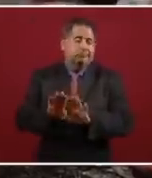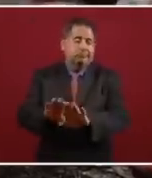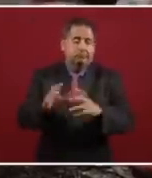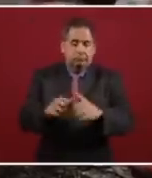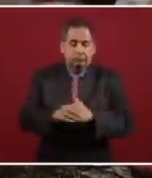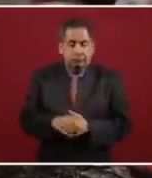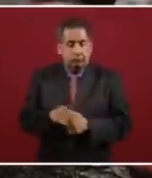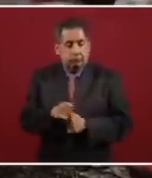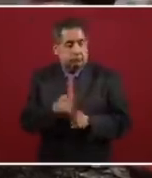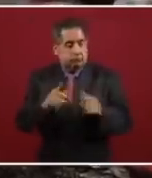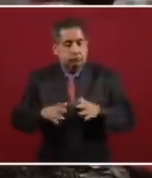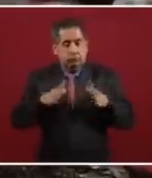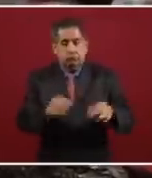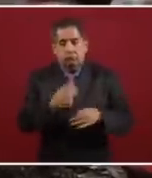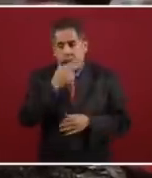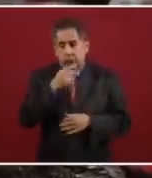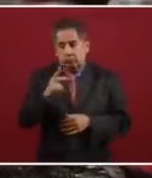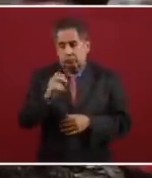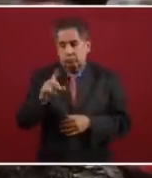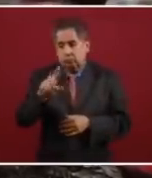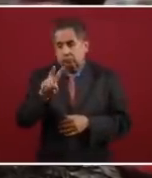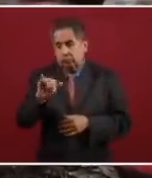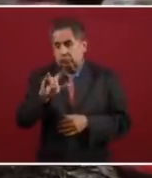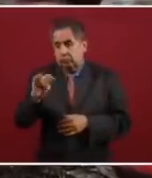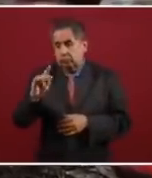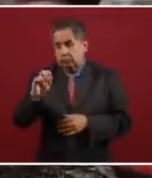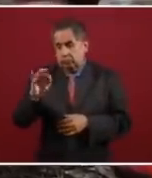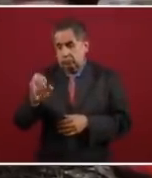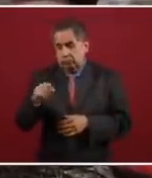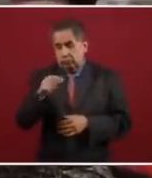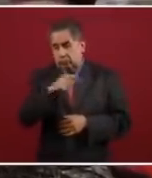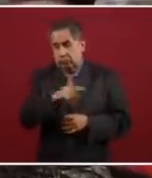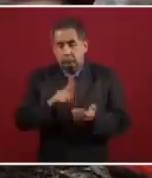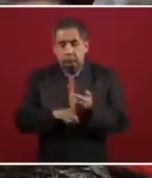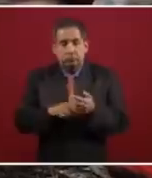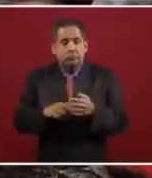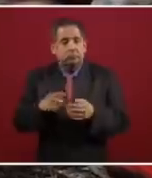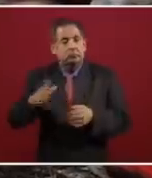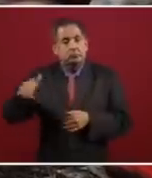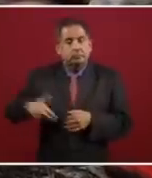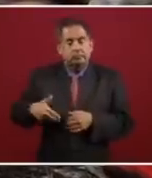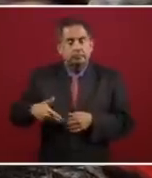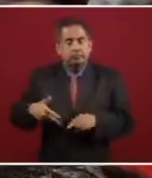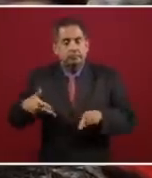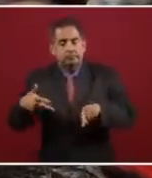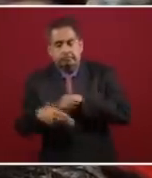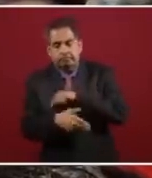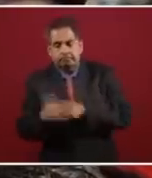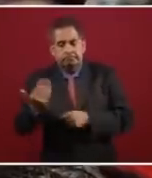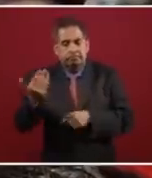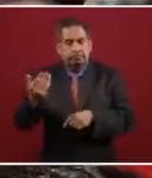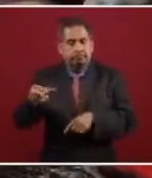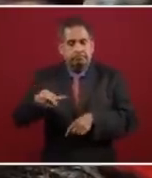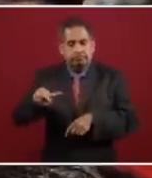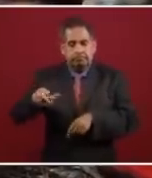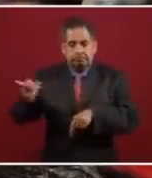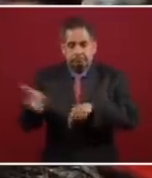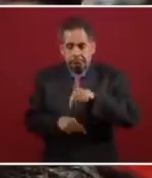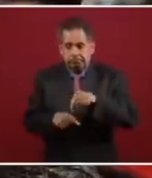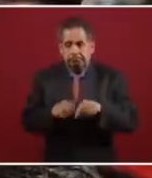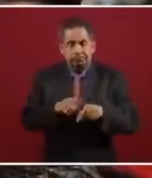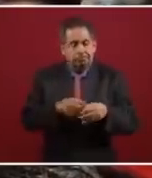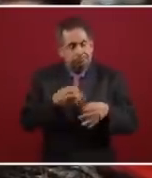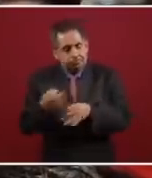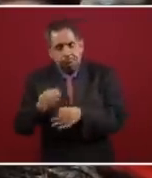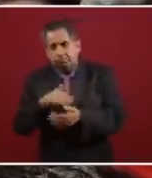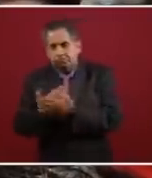Su fundador, Paul Villafuerte, perdió la pierna en un accidente vehicular hace varios años, cayó en drogas, cayó